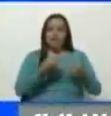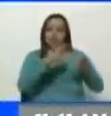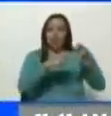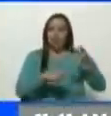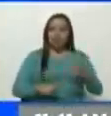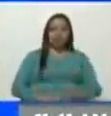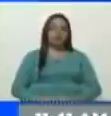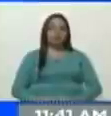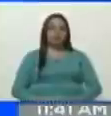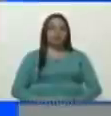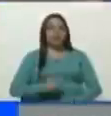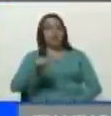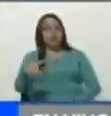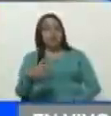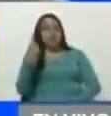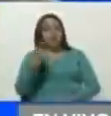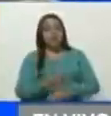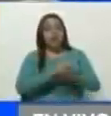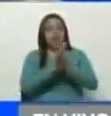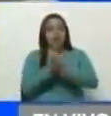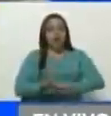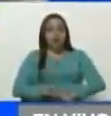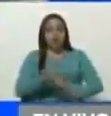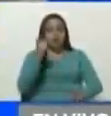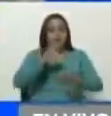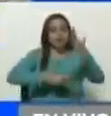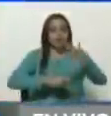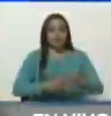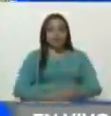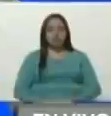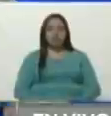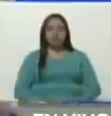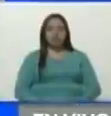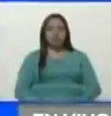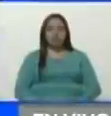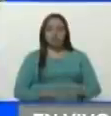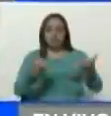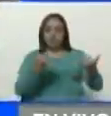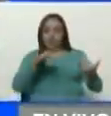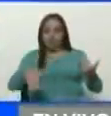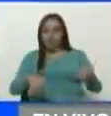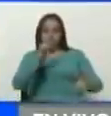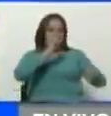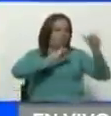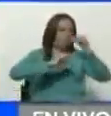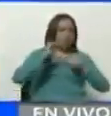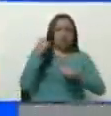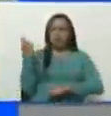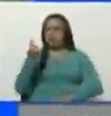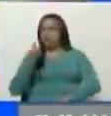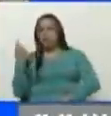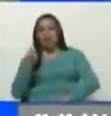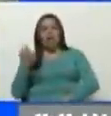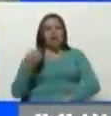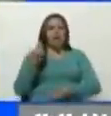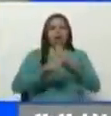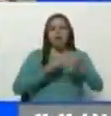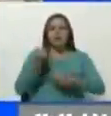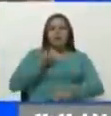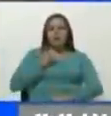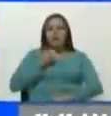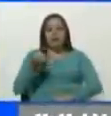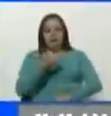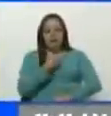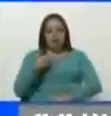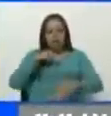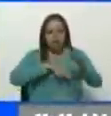final tuvieron que eliminar la prohibición. Es decir, ahorita usted puede beber, emborracharse y hacer todas las cuestiones que sea.